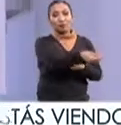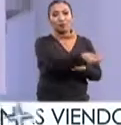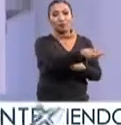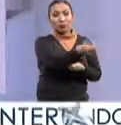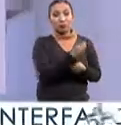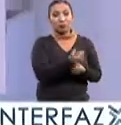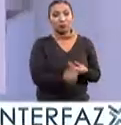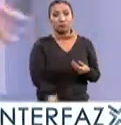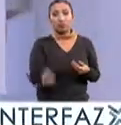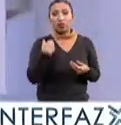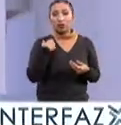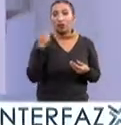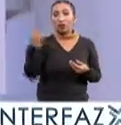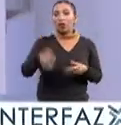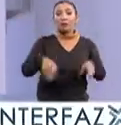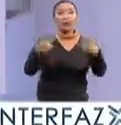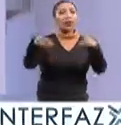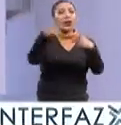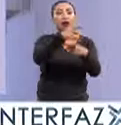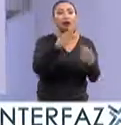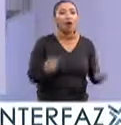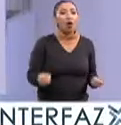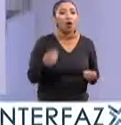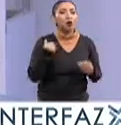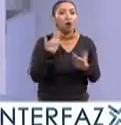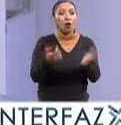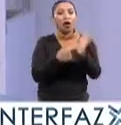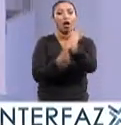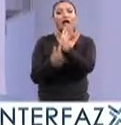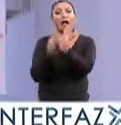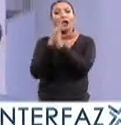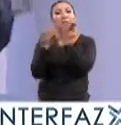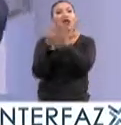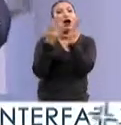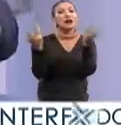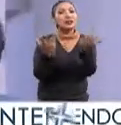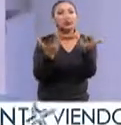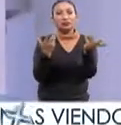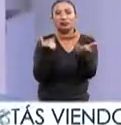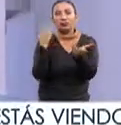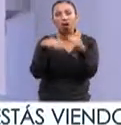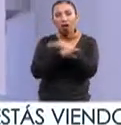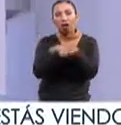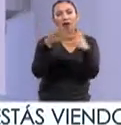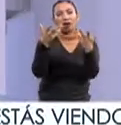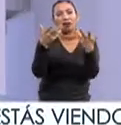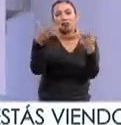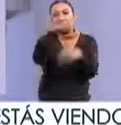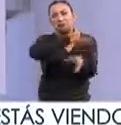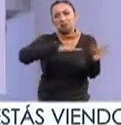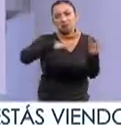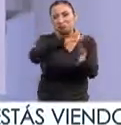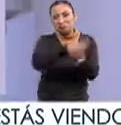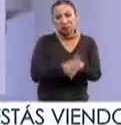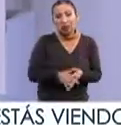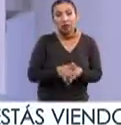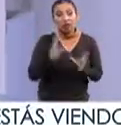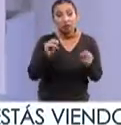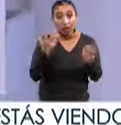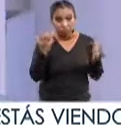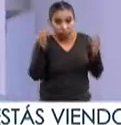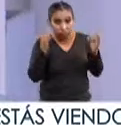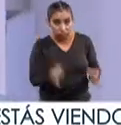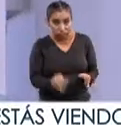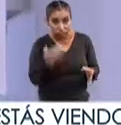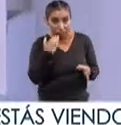que lo pongo acá, lo pongo allá, o me la paso presentando libros, me meto a la industria, digamos, pues realmente no hacen